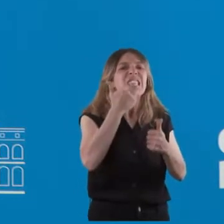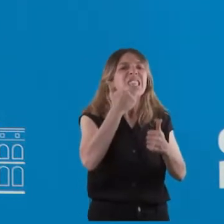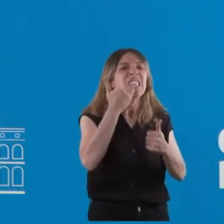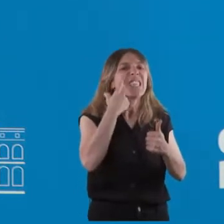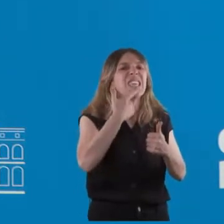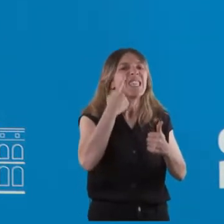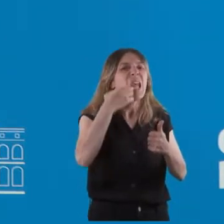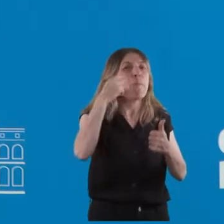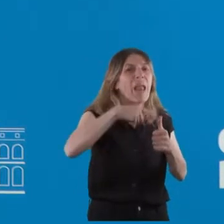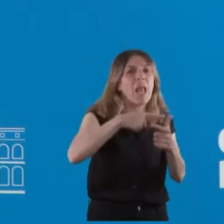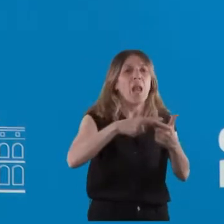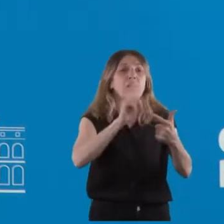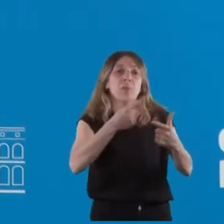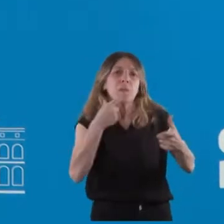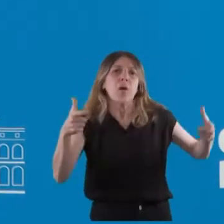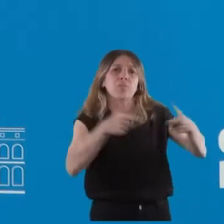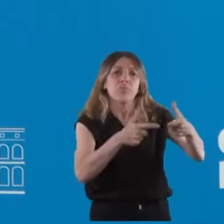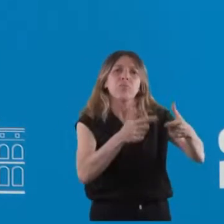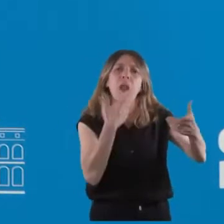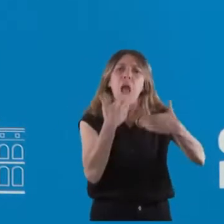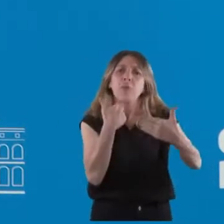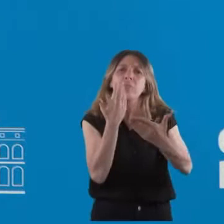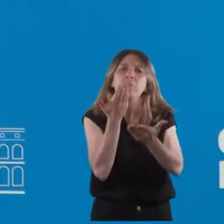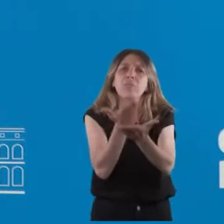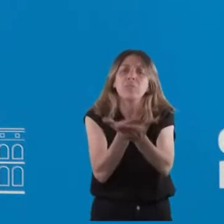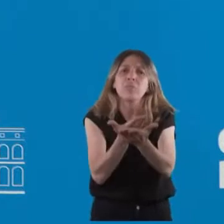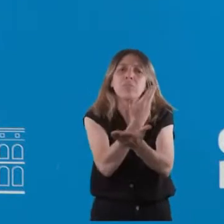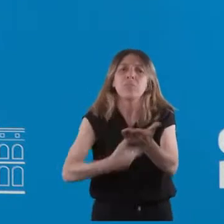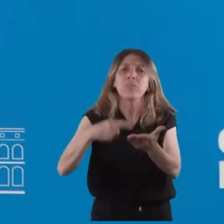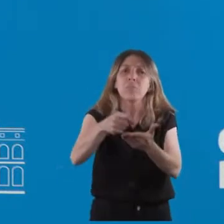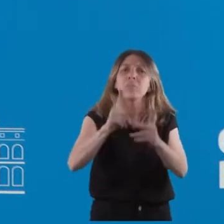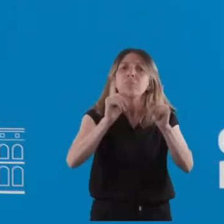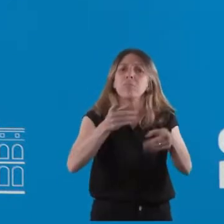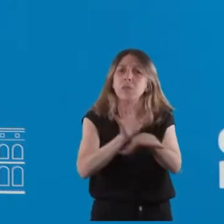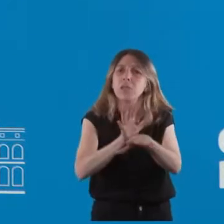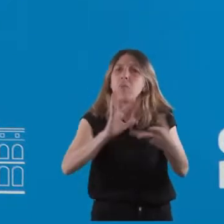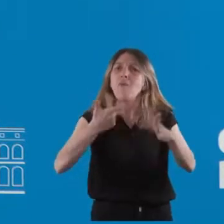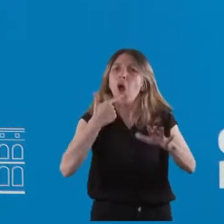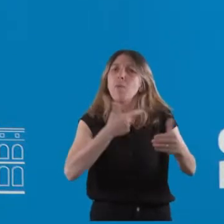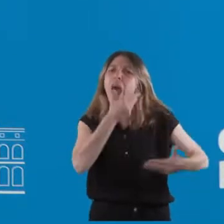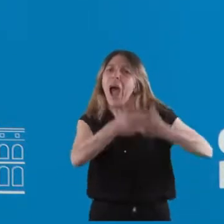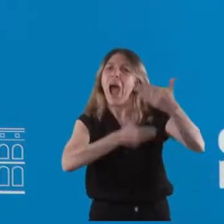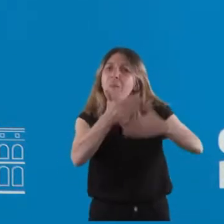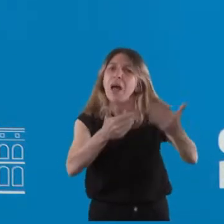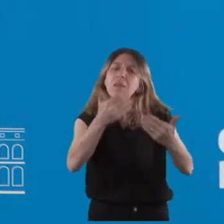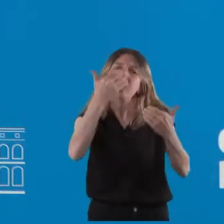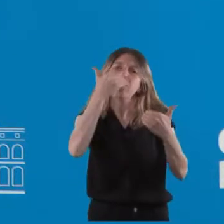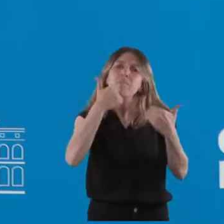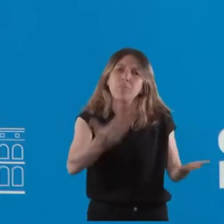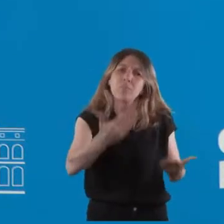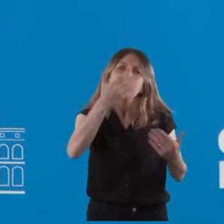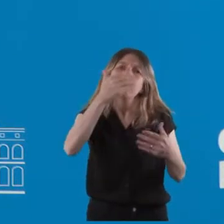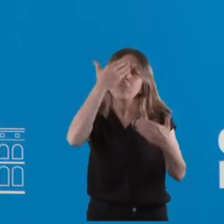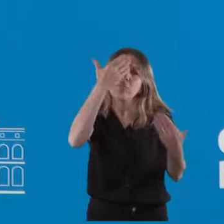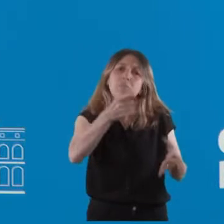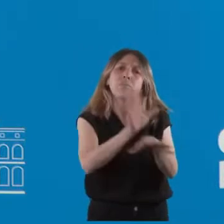al presidente el beneplácito de esos dos países por la forma en que se había avanzado en el acuerdo de entendimiento con el